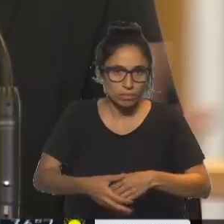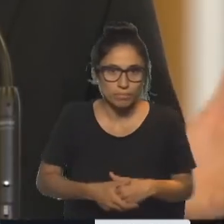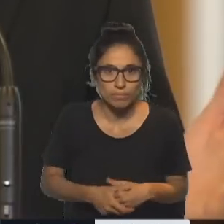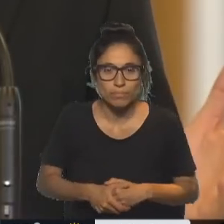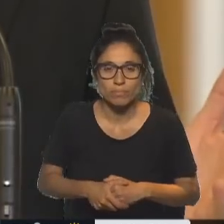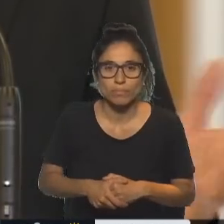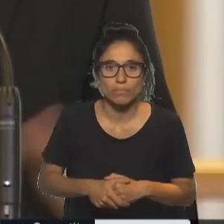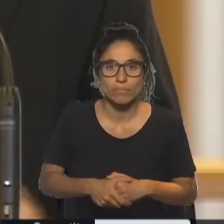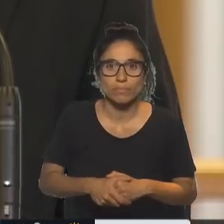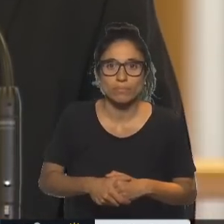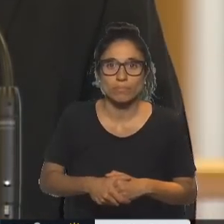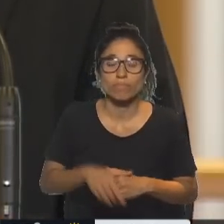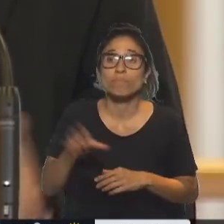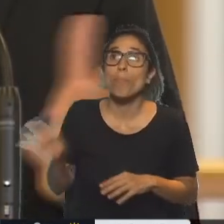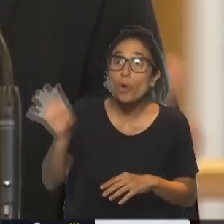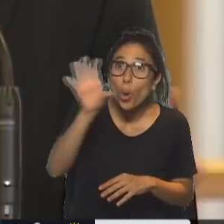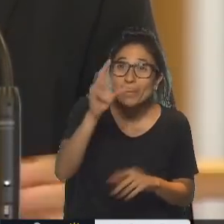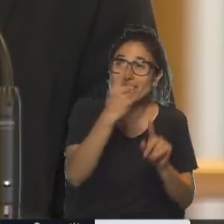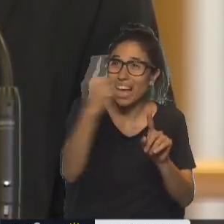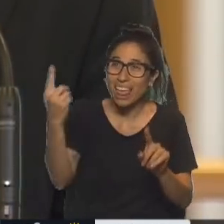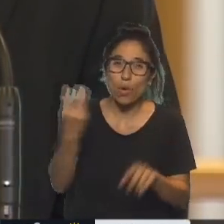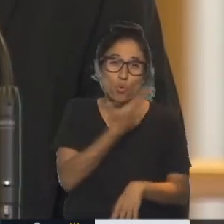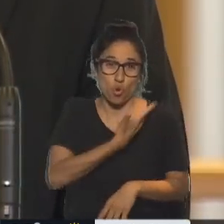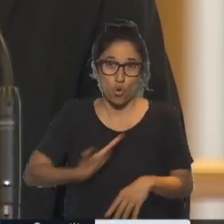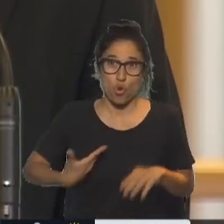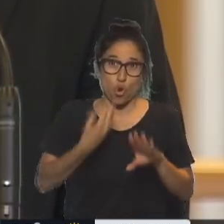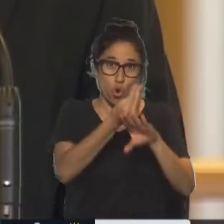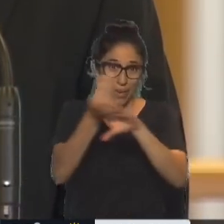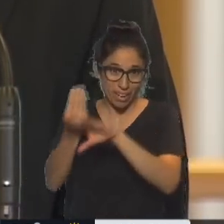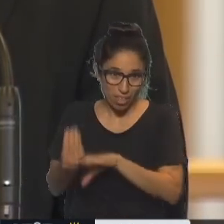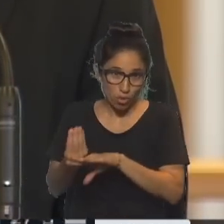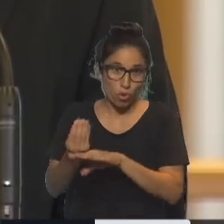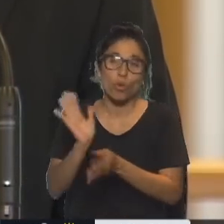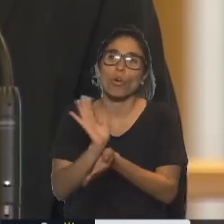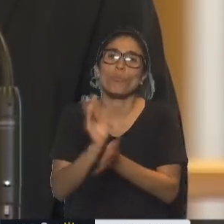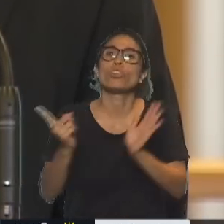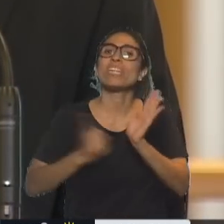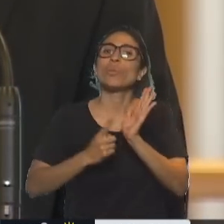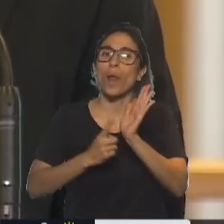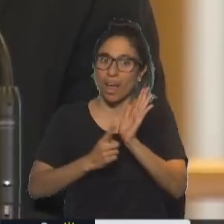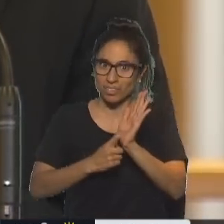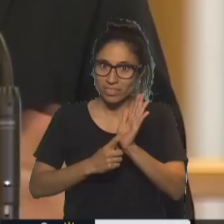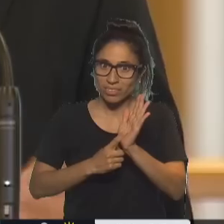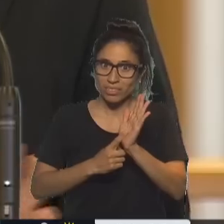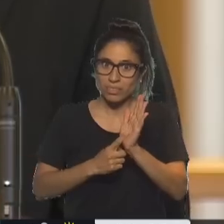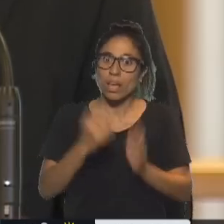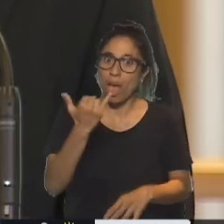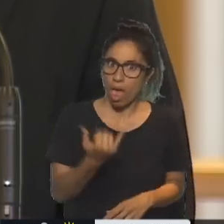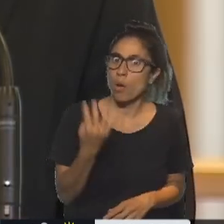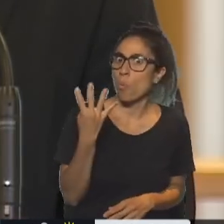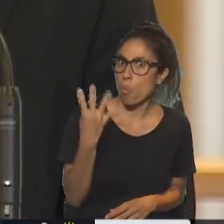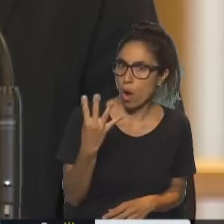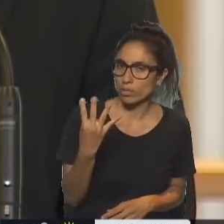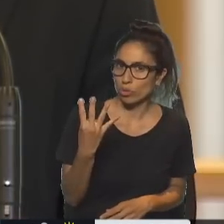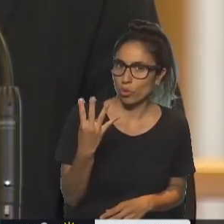lo contrario. Son los titulares de cada provincia. Y estos 4 gobernadores que les voy a contar